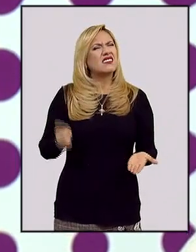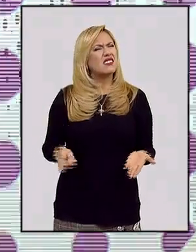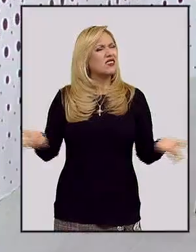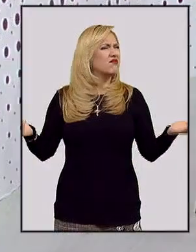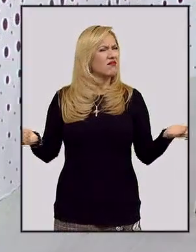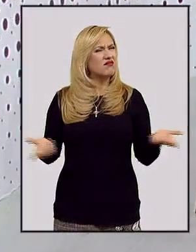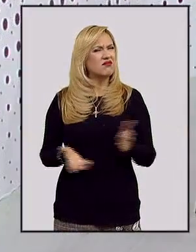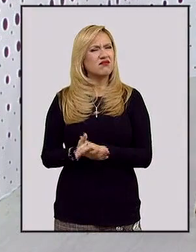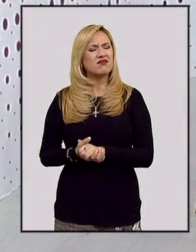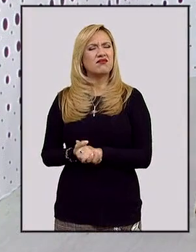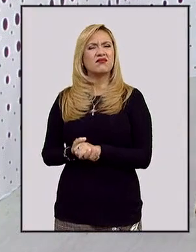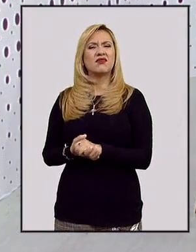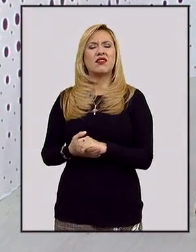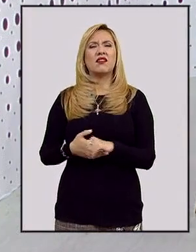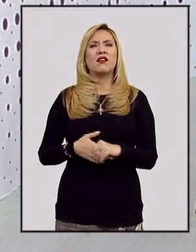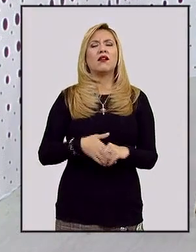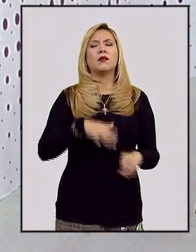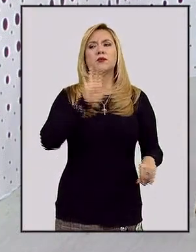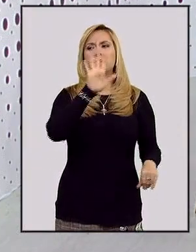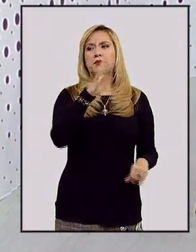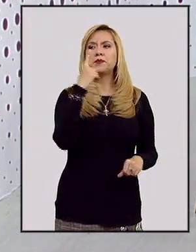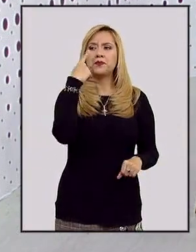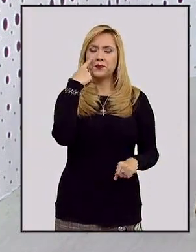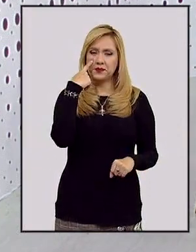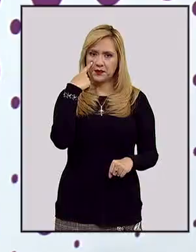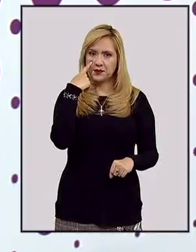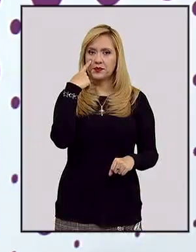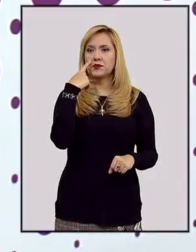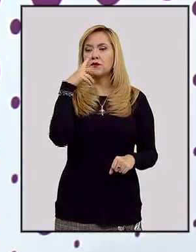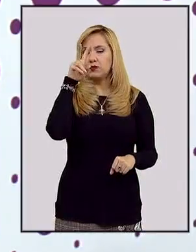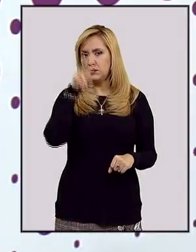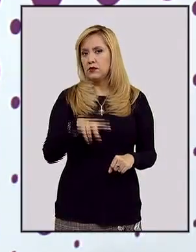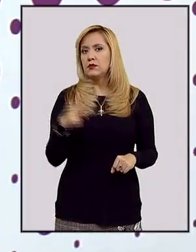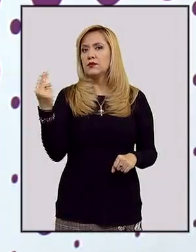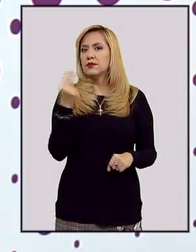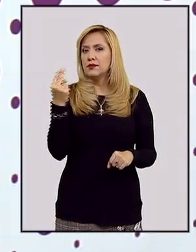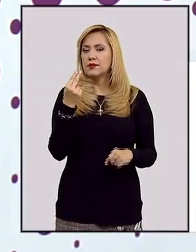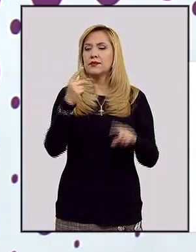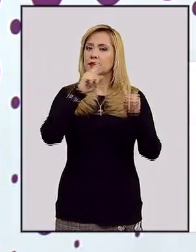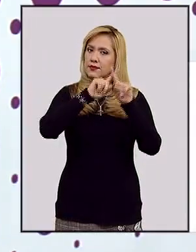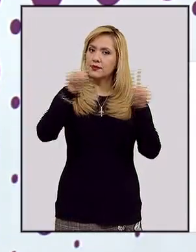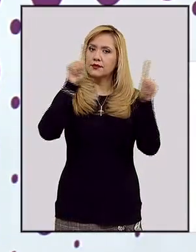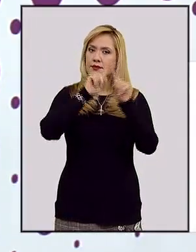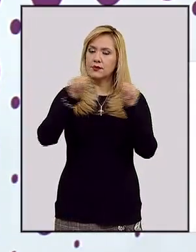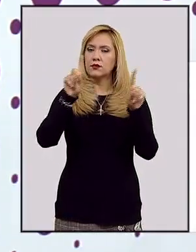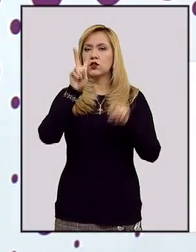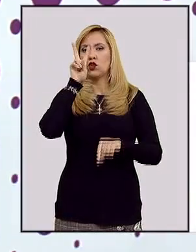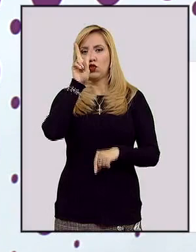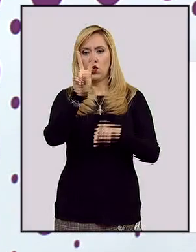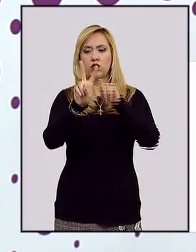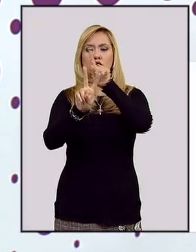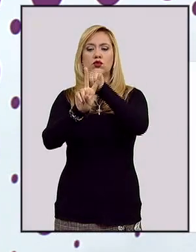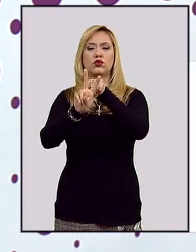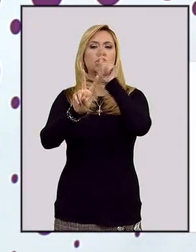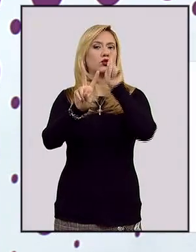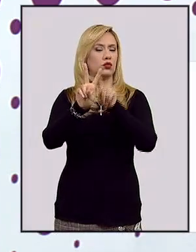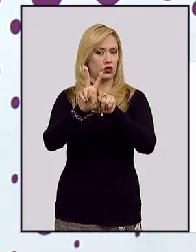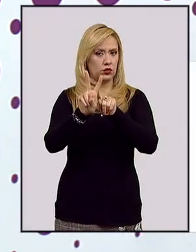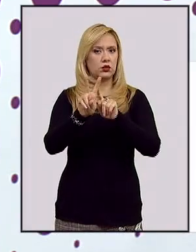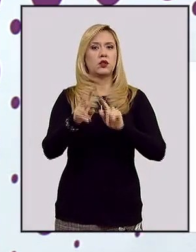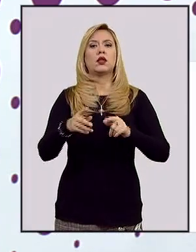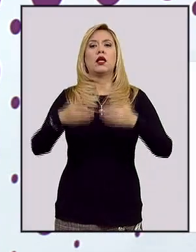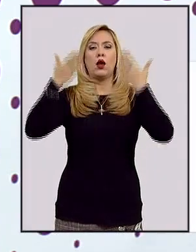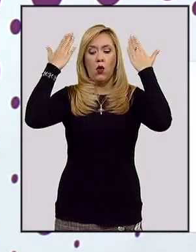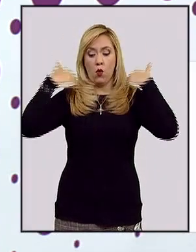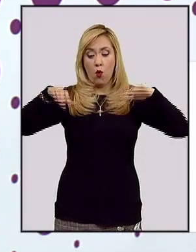cuando hablamos de violencia obstétrica? Creo que es muy sano hacer una clasificación de dos tipos de modalidades, tanto